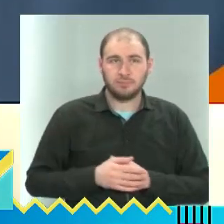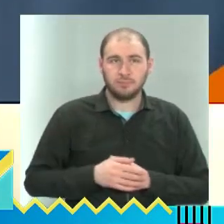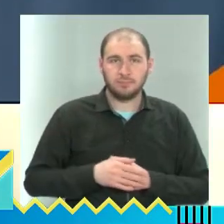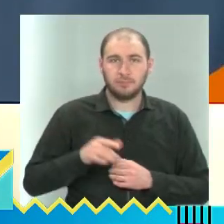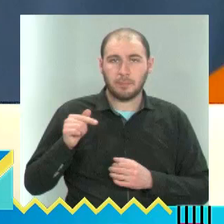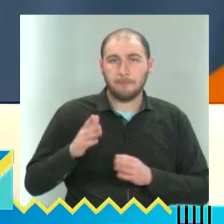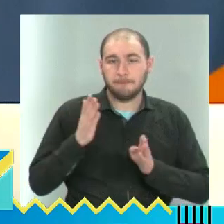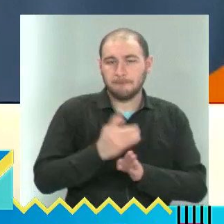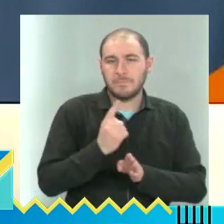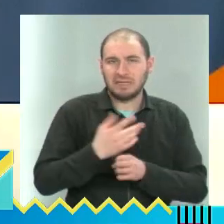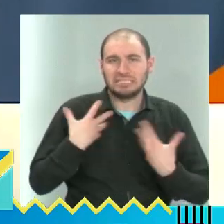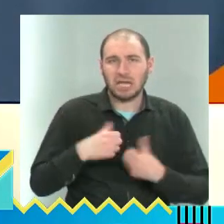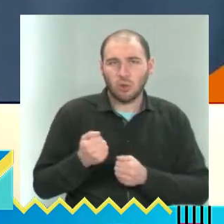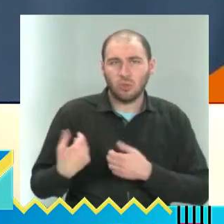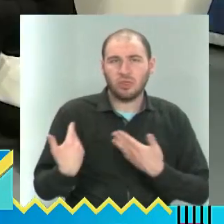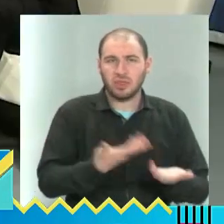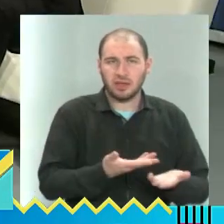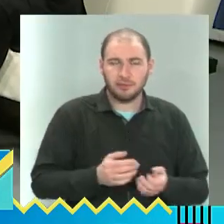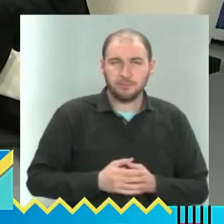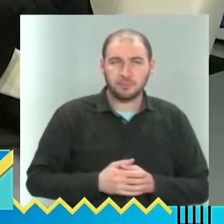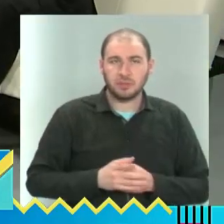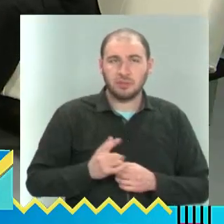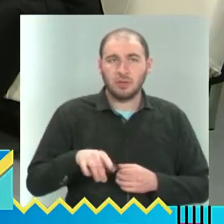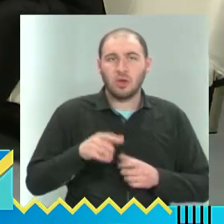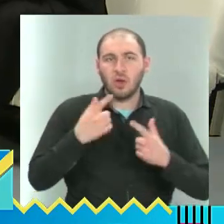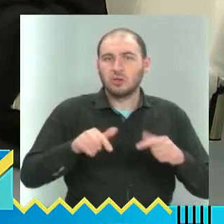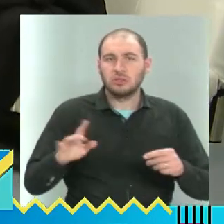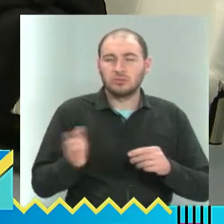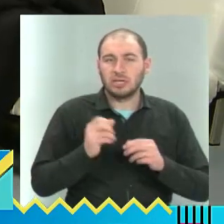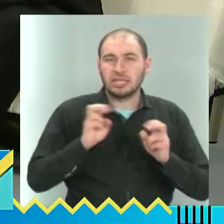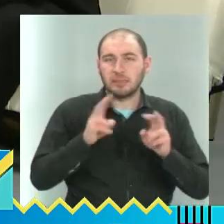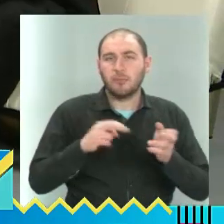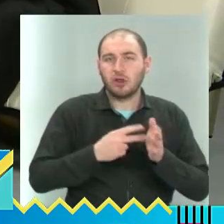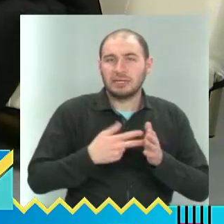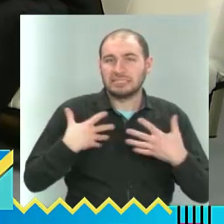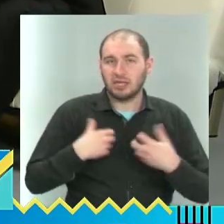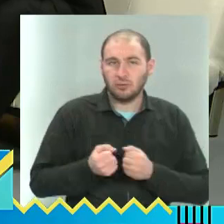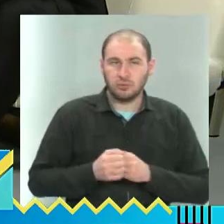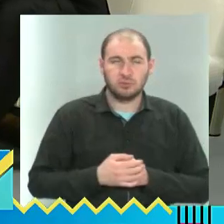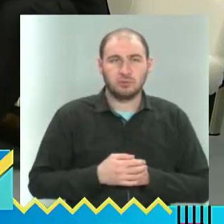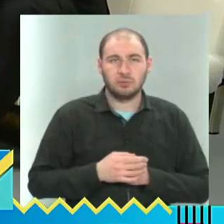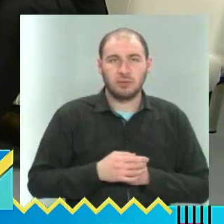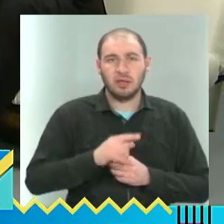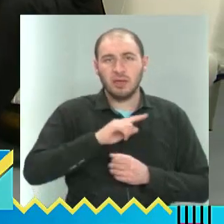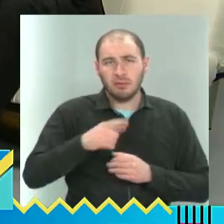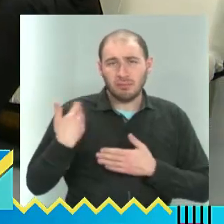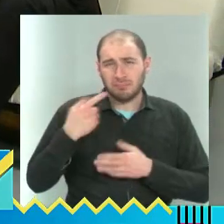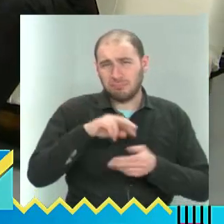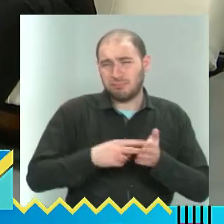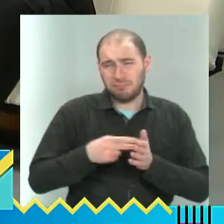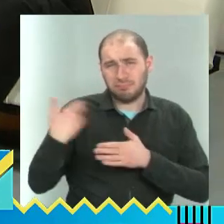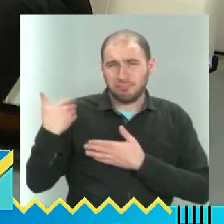una primera atención sanitaria para, digamos, contener todo lo que tenga que ver con problemas de salud que puedan venir arrastrando a esta